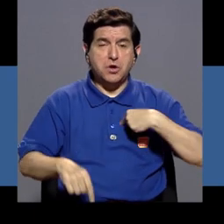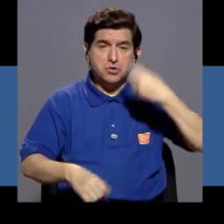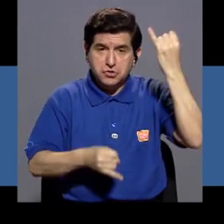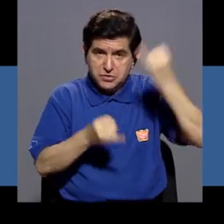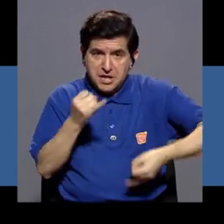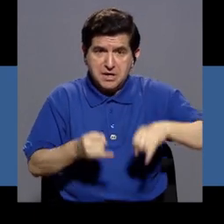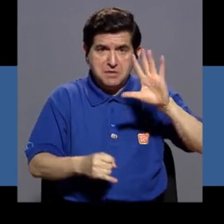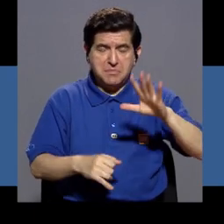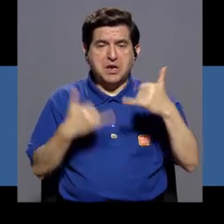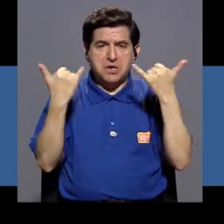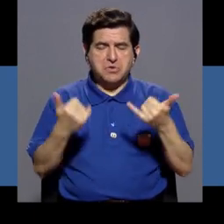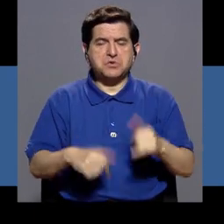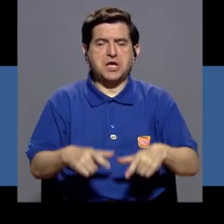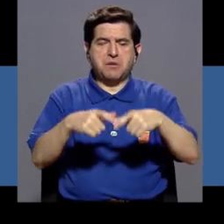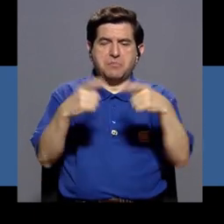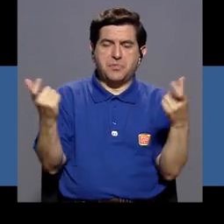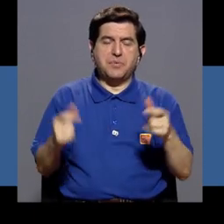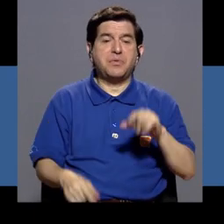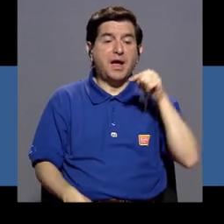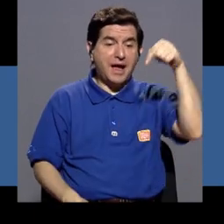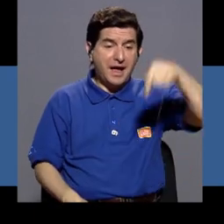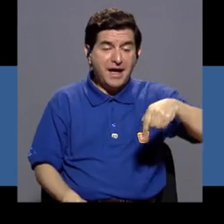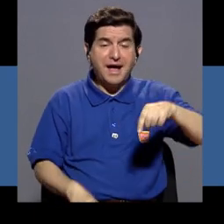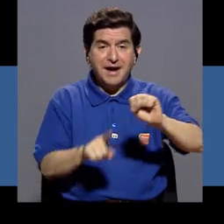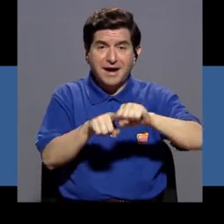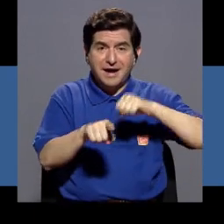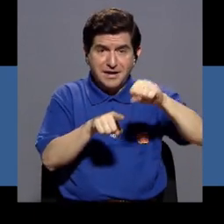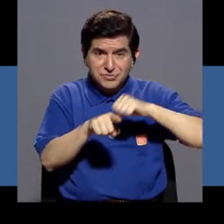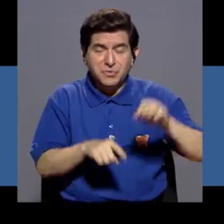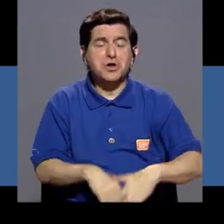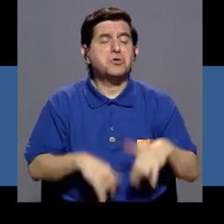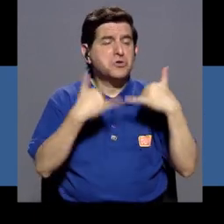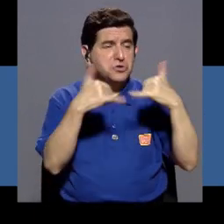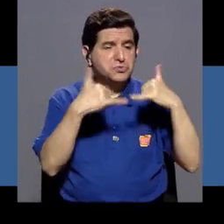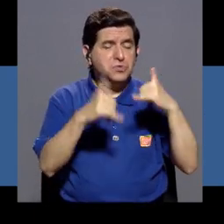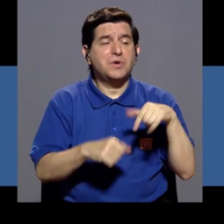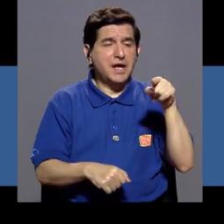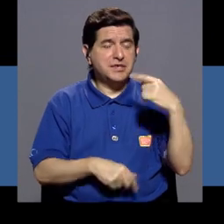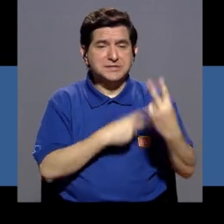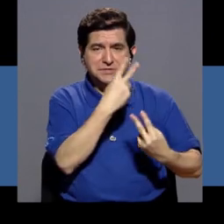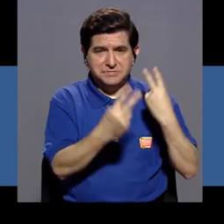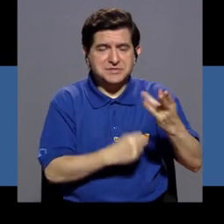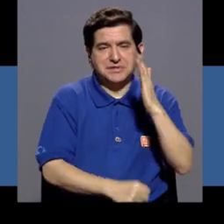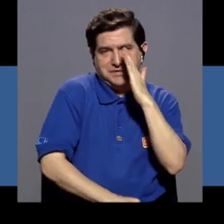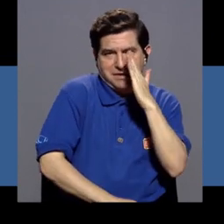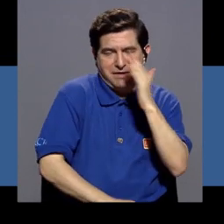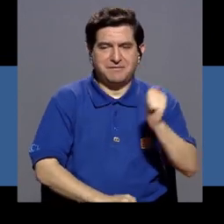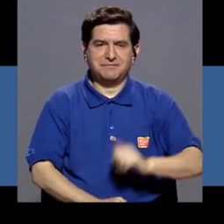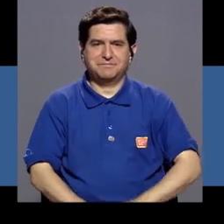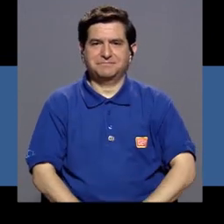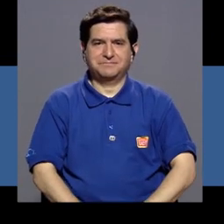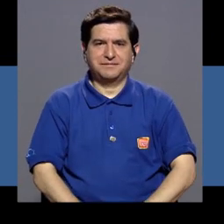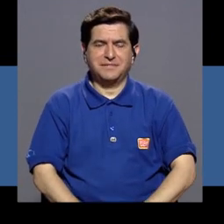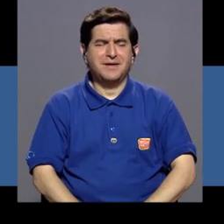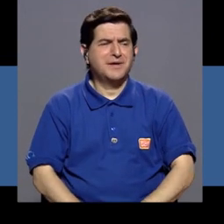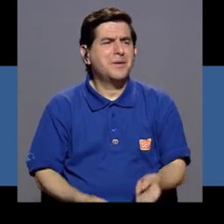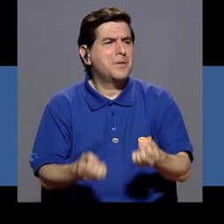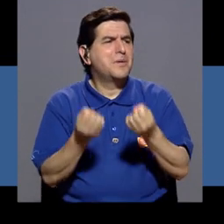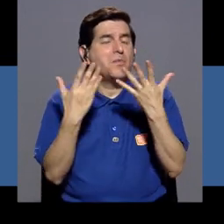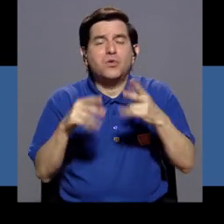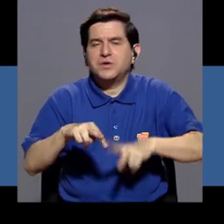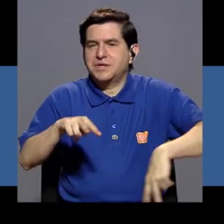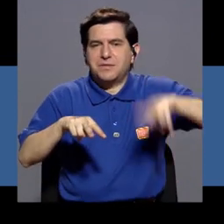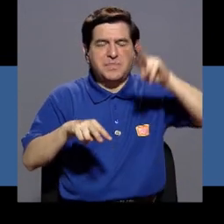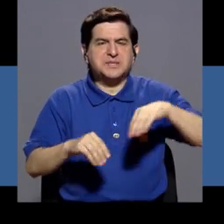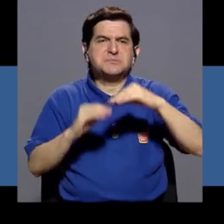si yo salgo a las 5 y yo ya me desconecté y estaban mis sobrinos aquí, poder jugar con ellos un rato porque vinieron a visitar a mi mamá. O sea, hay muchísimas